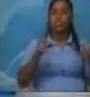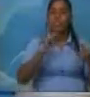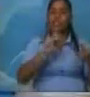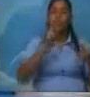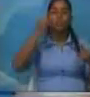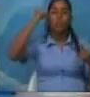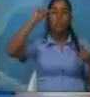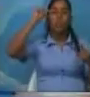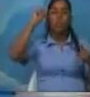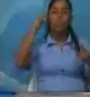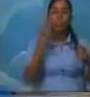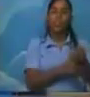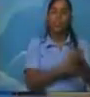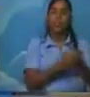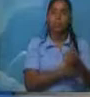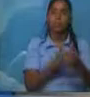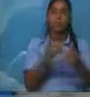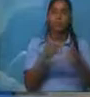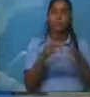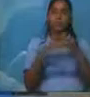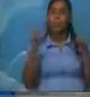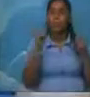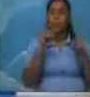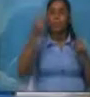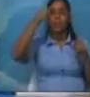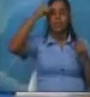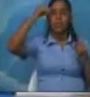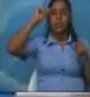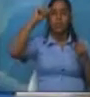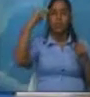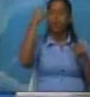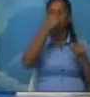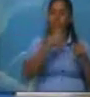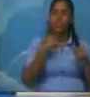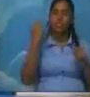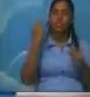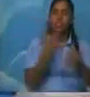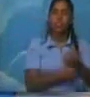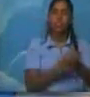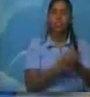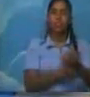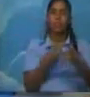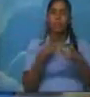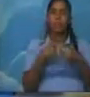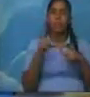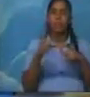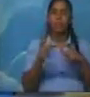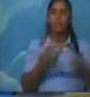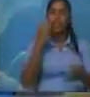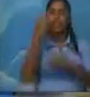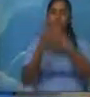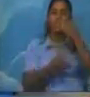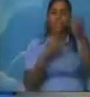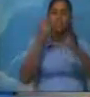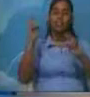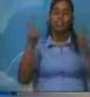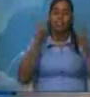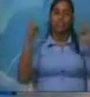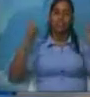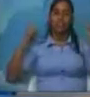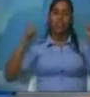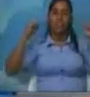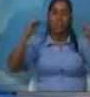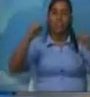del hermano puerta aunque no se acuerde de la cara del hermano puerta pero ese gritico de Victoria se le ha